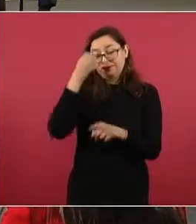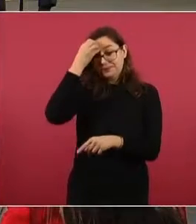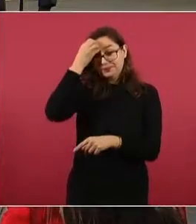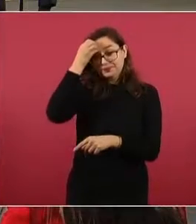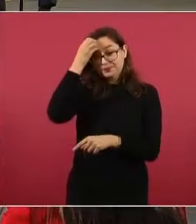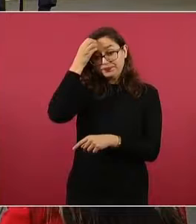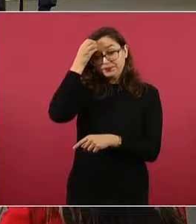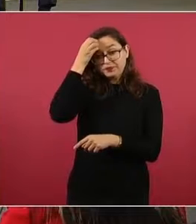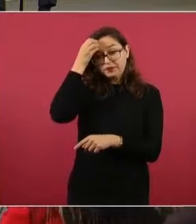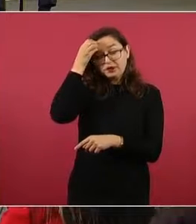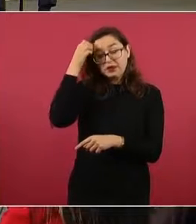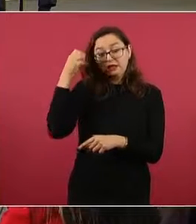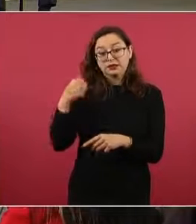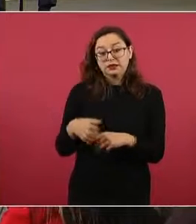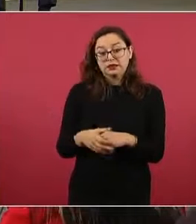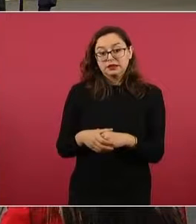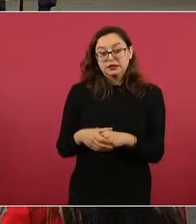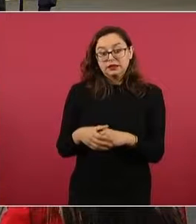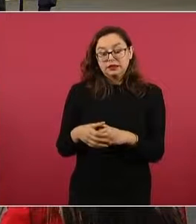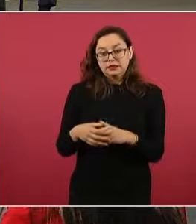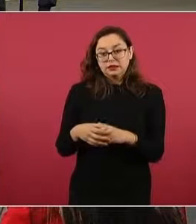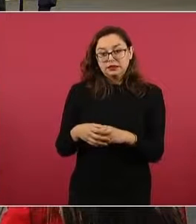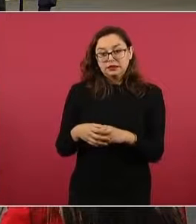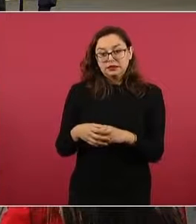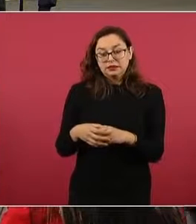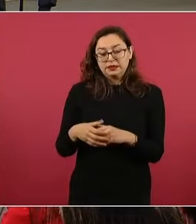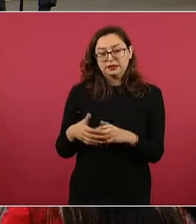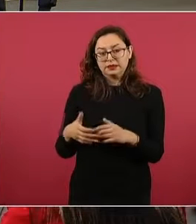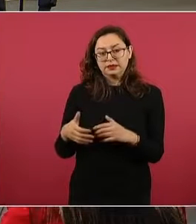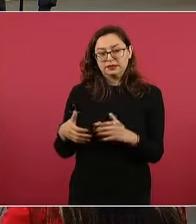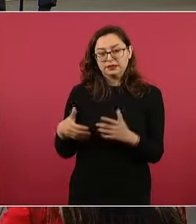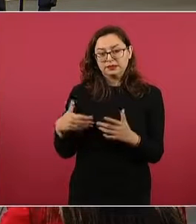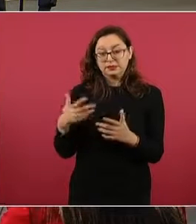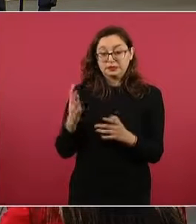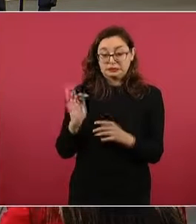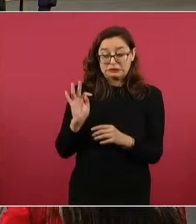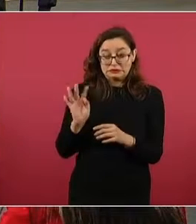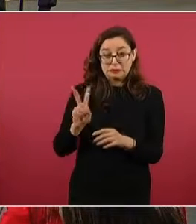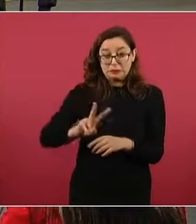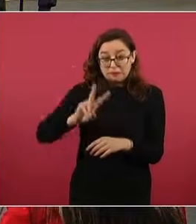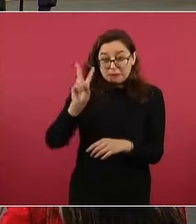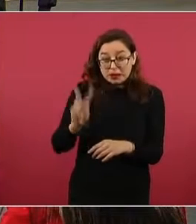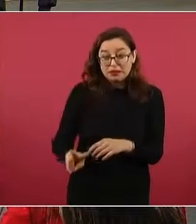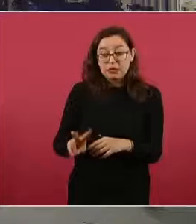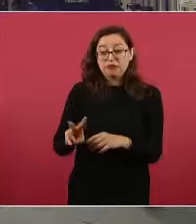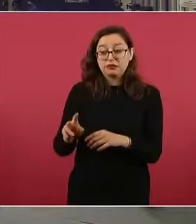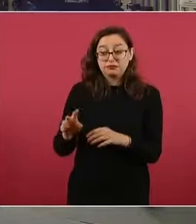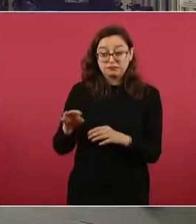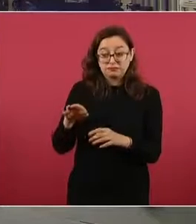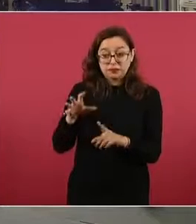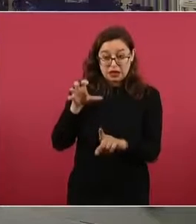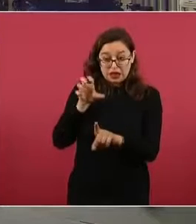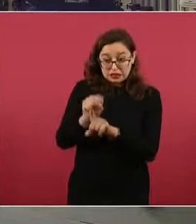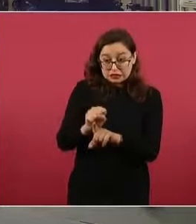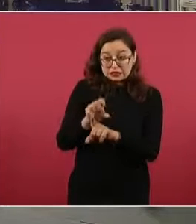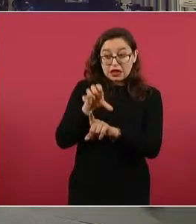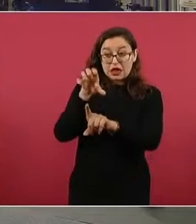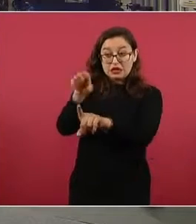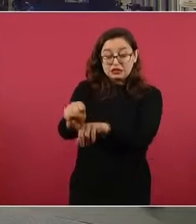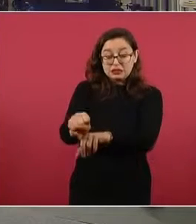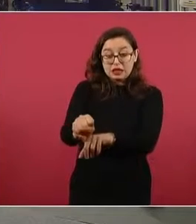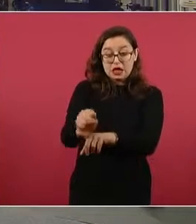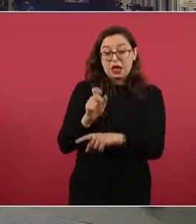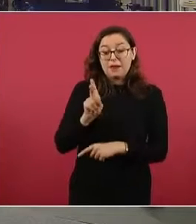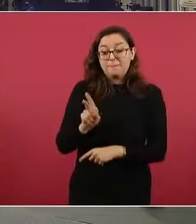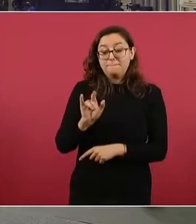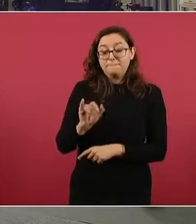proyecto, que esperemos que sí cuaje, subiría 2 puntos el PIB de México